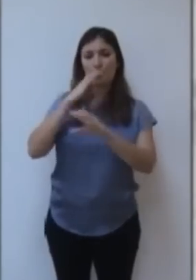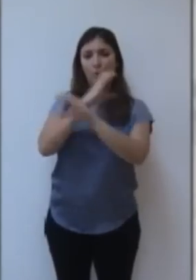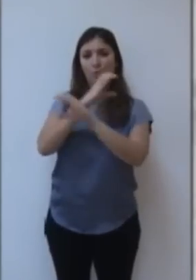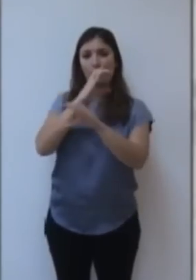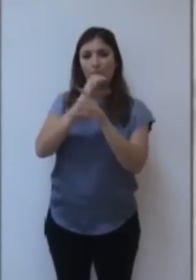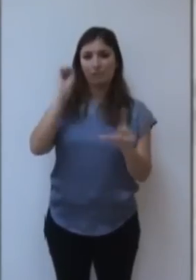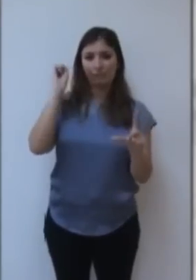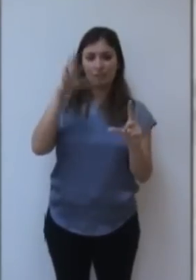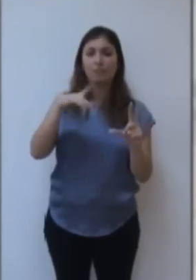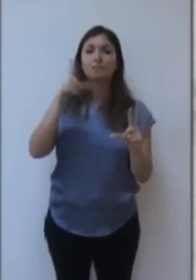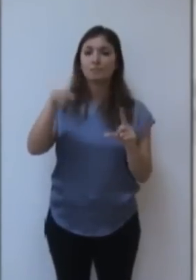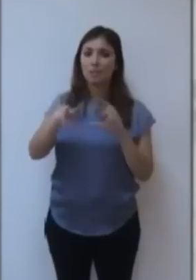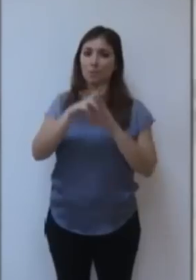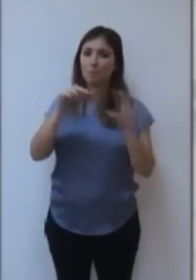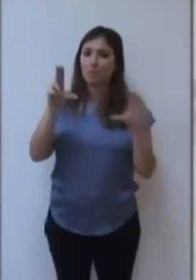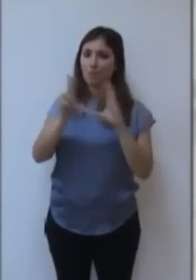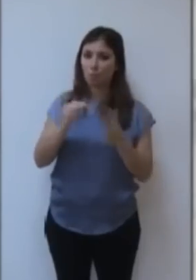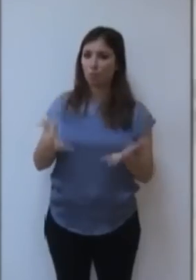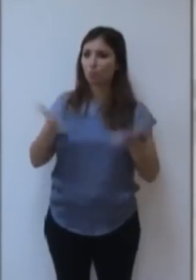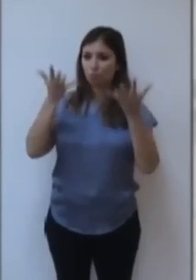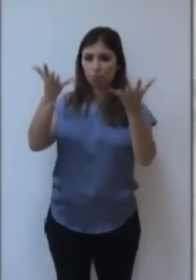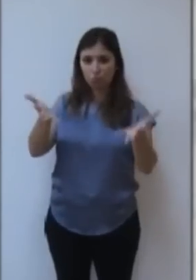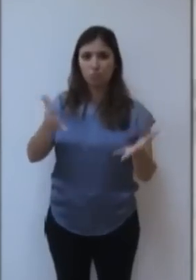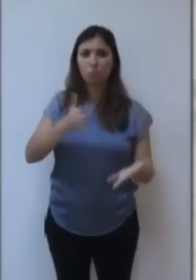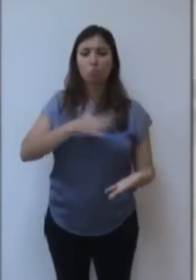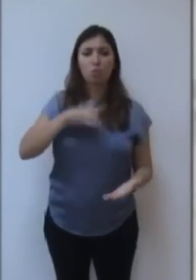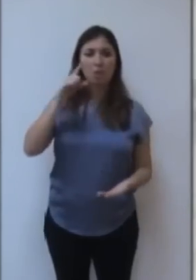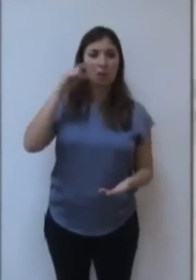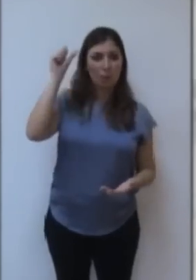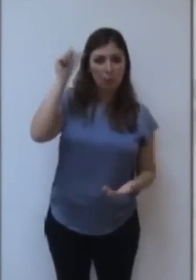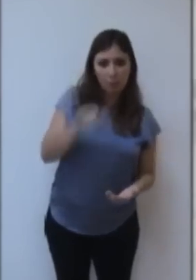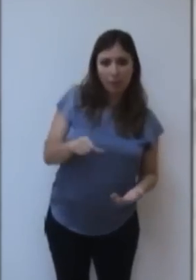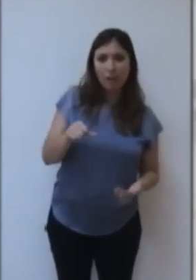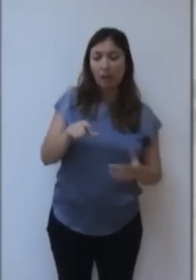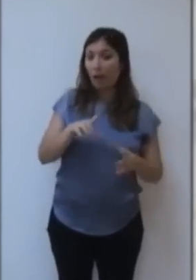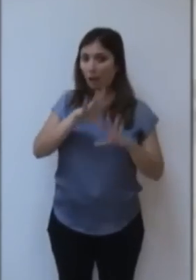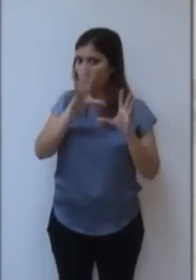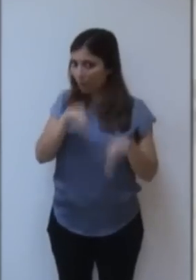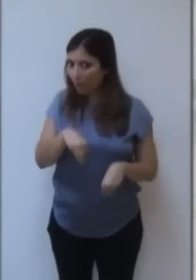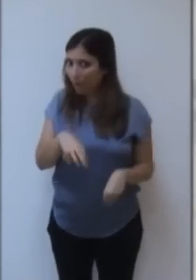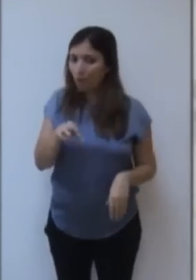tener el vídeo también a su disposición para poder verlo, releerlo o apagarlo